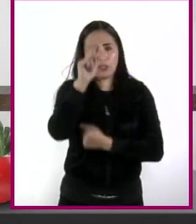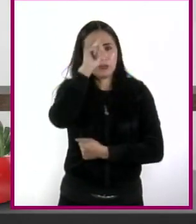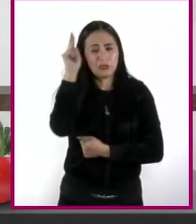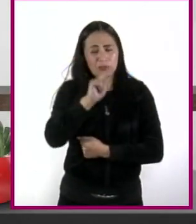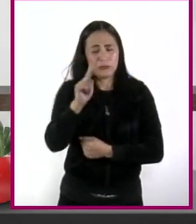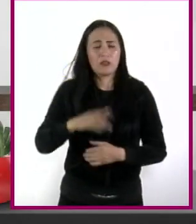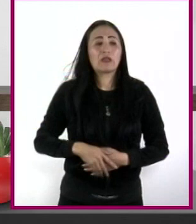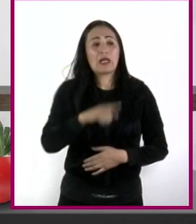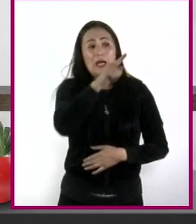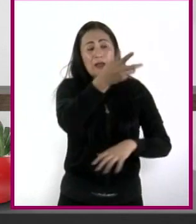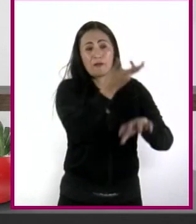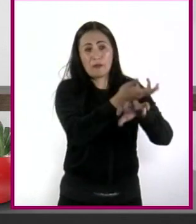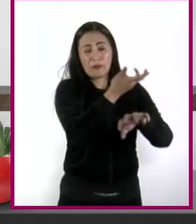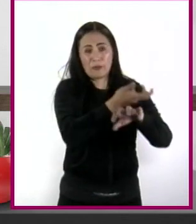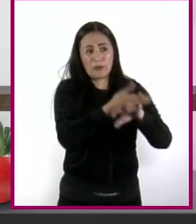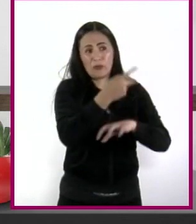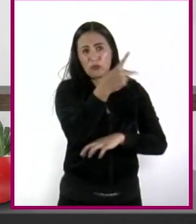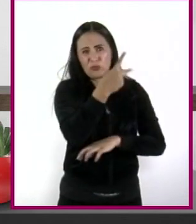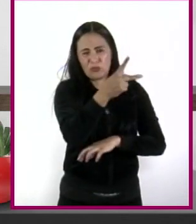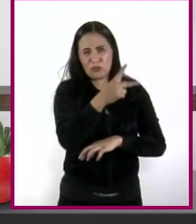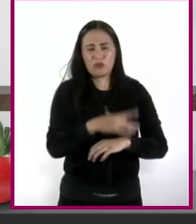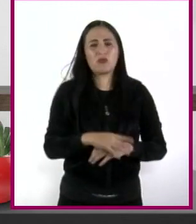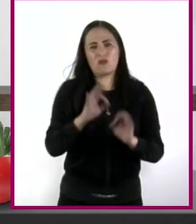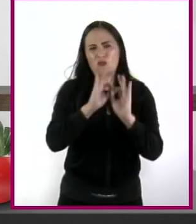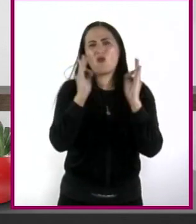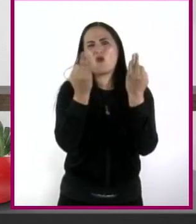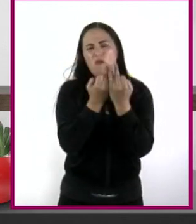liberal americano o anglosajón básicamente se